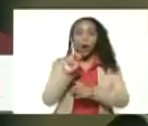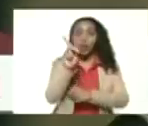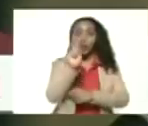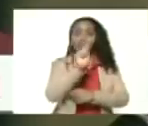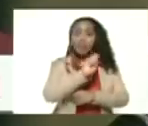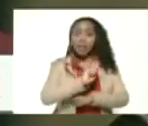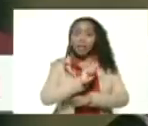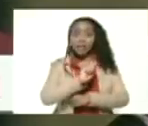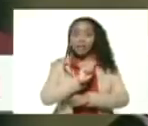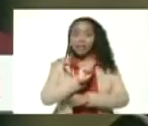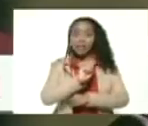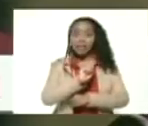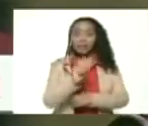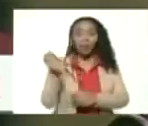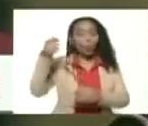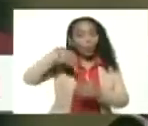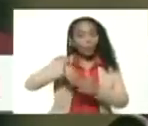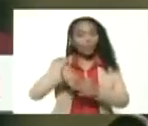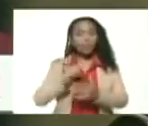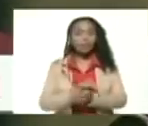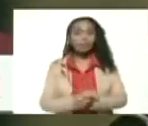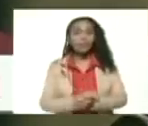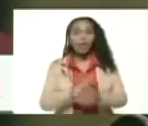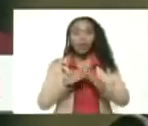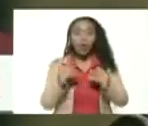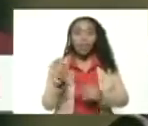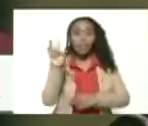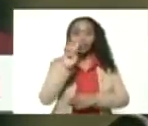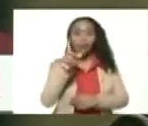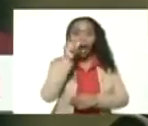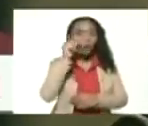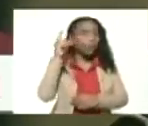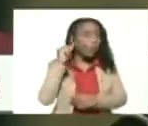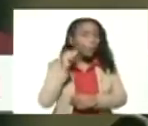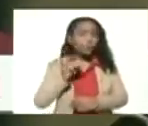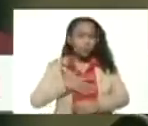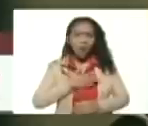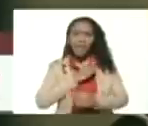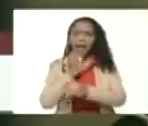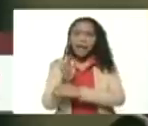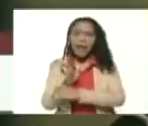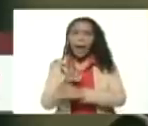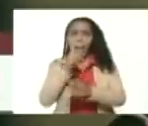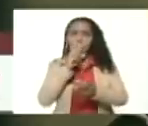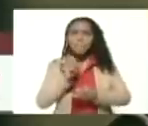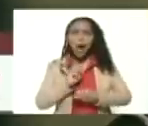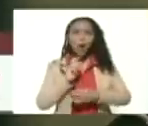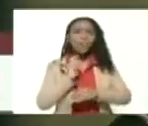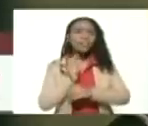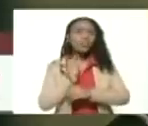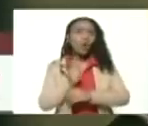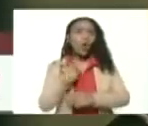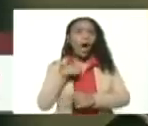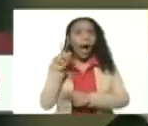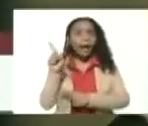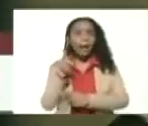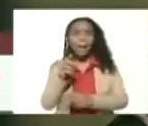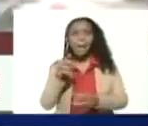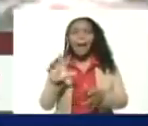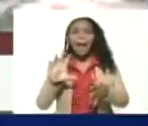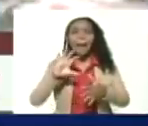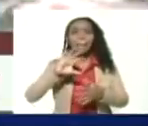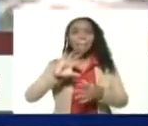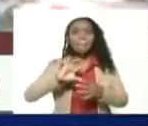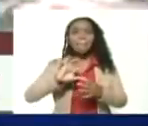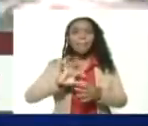expandir. Todo venezolano, venezolana debe saber que puede ir al Banco del Tesoro. Banesco tiene la cuenta